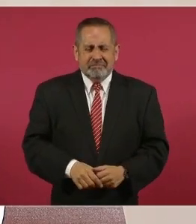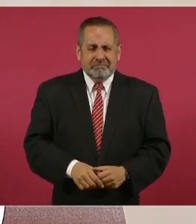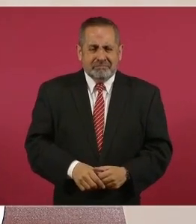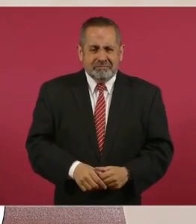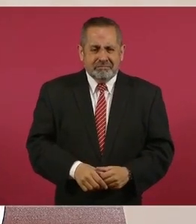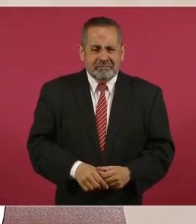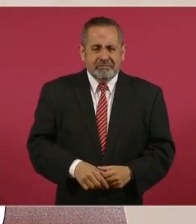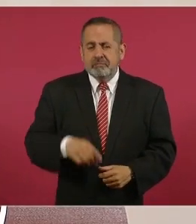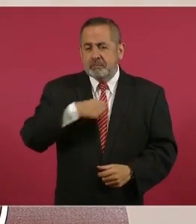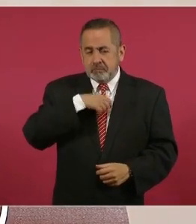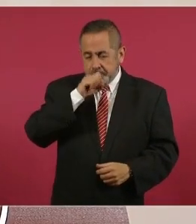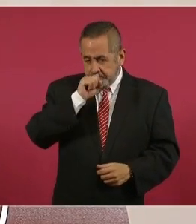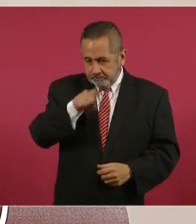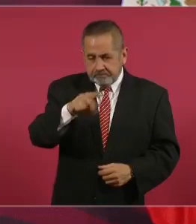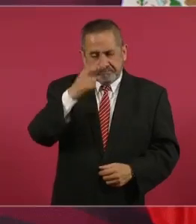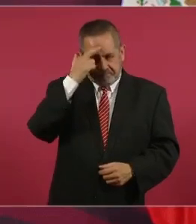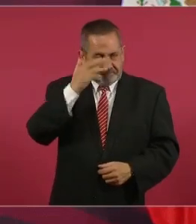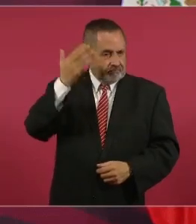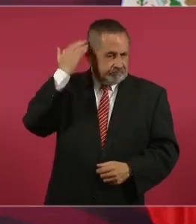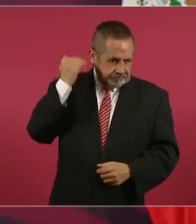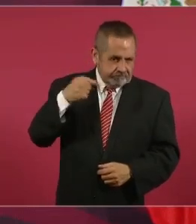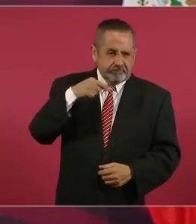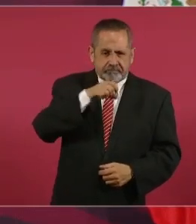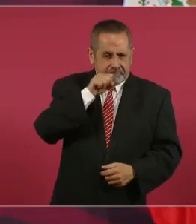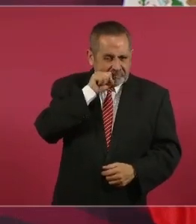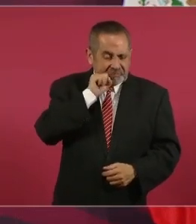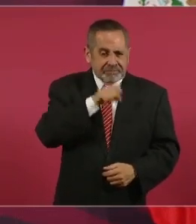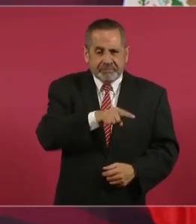Lo hice también cuando le quitaron